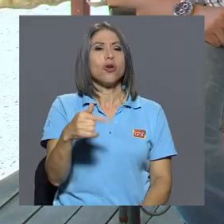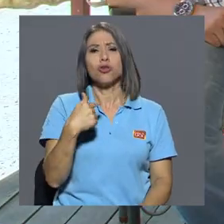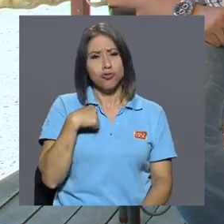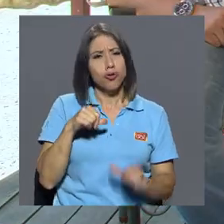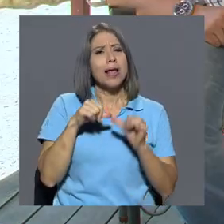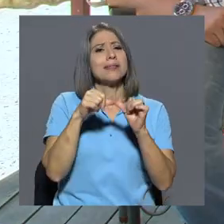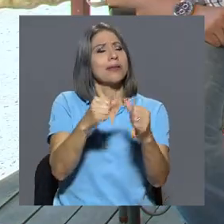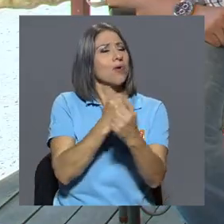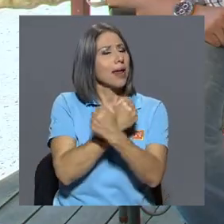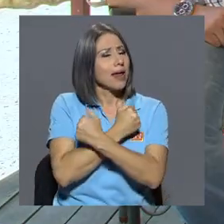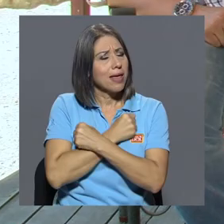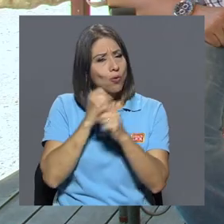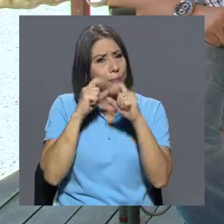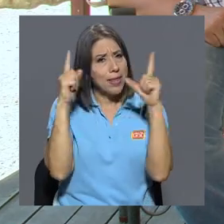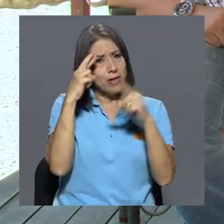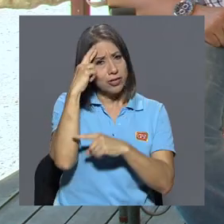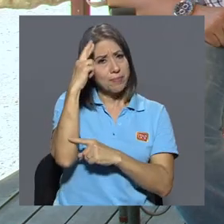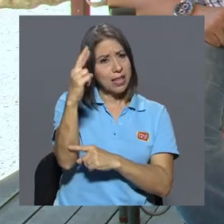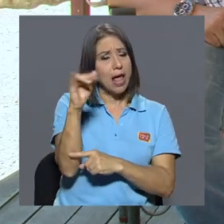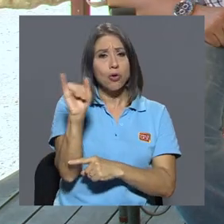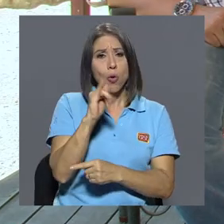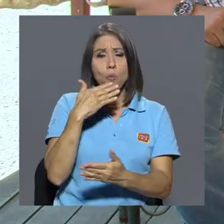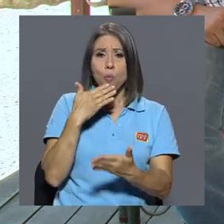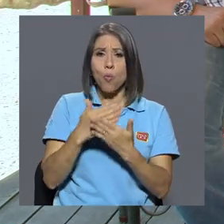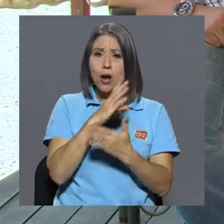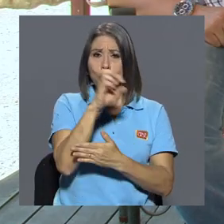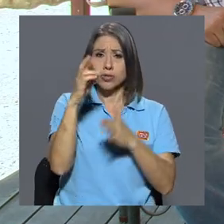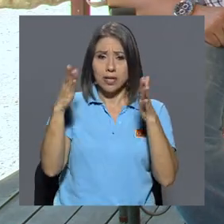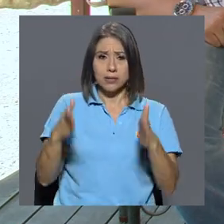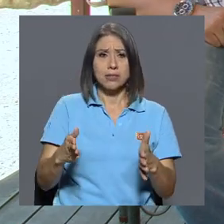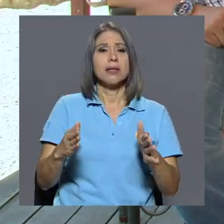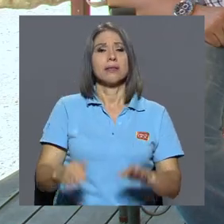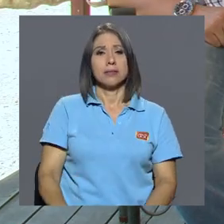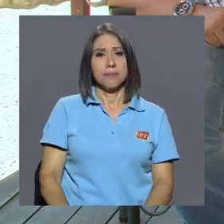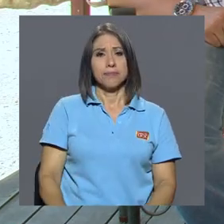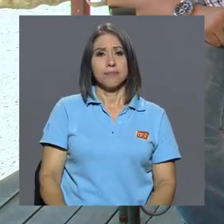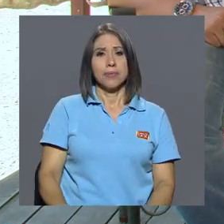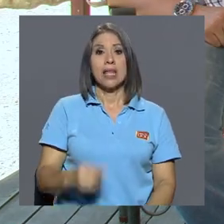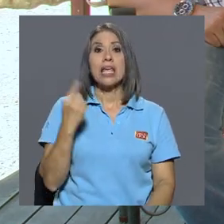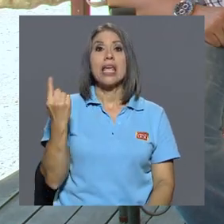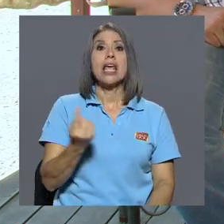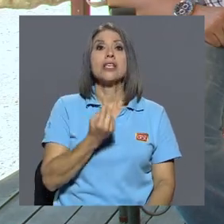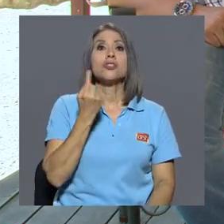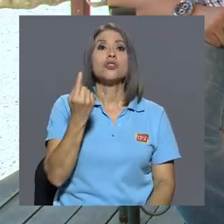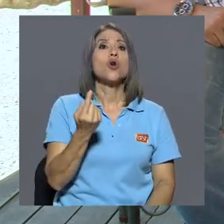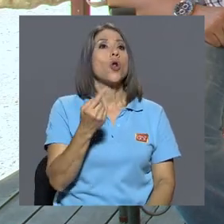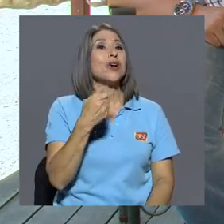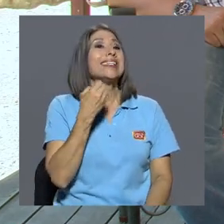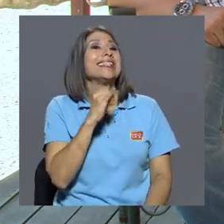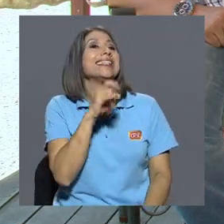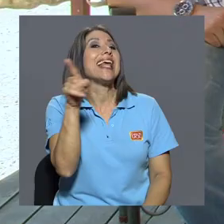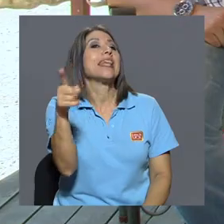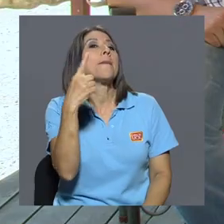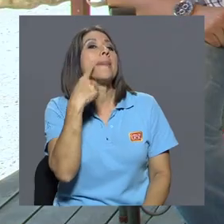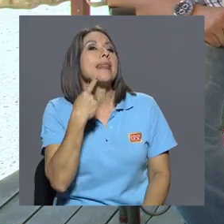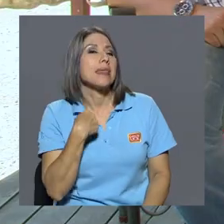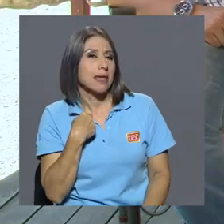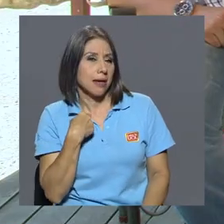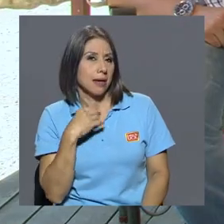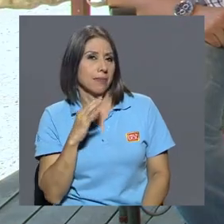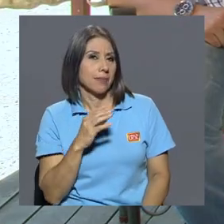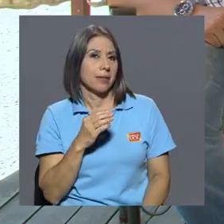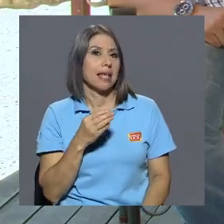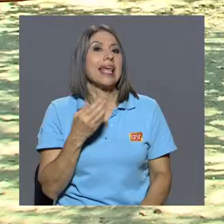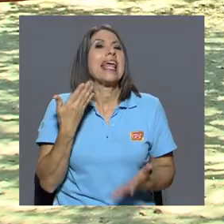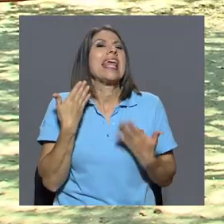queriendo, admirando y respetando como buen costarricense. Que solo me conteste, ¿qué hubiese sido de ella si